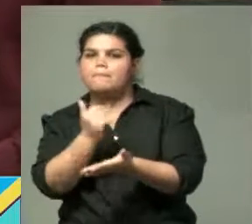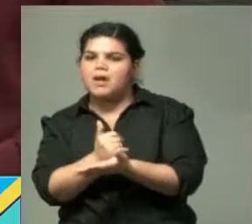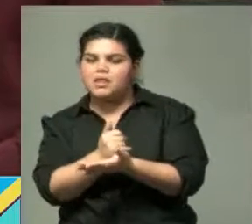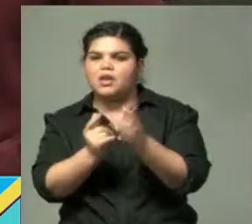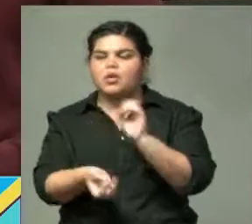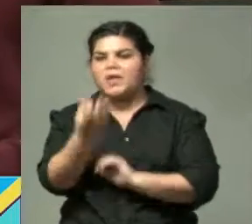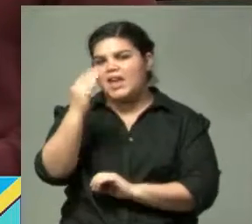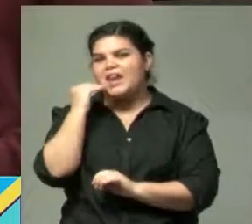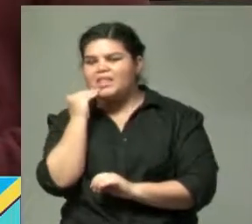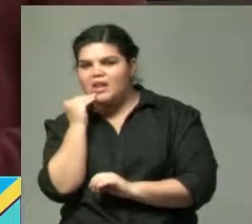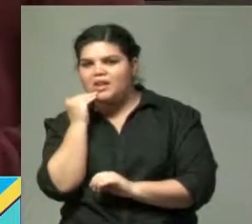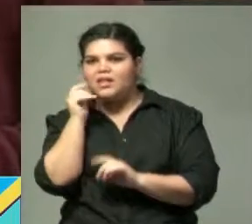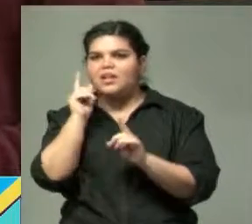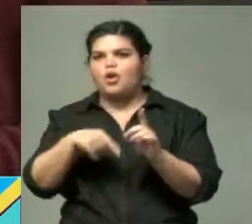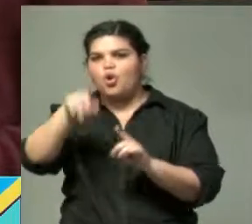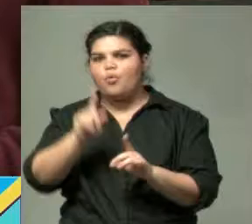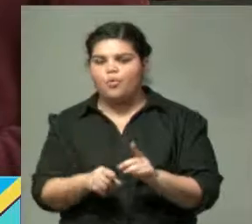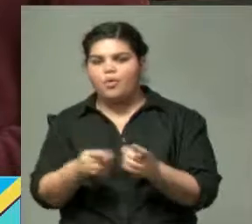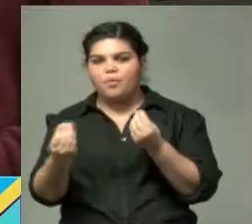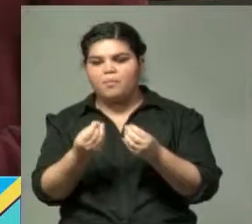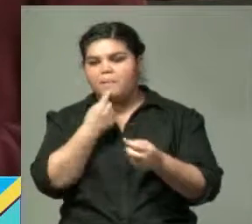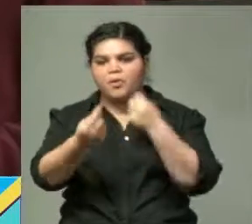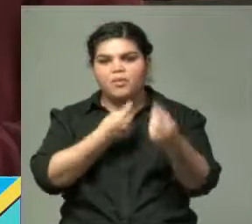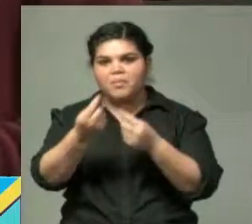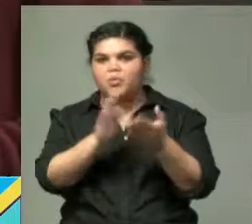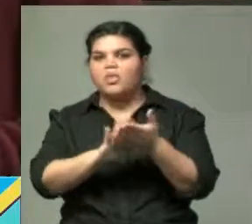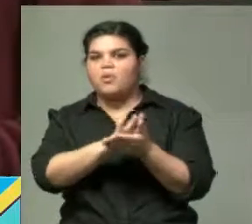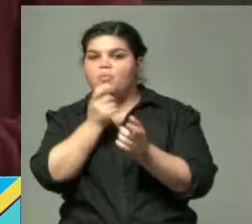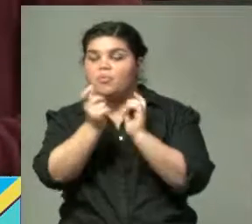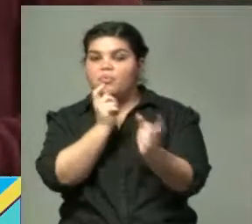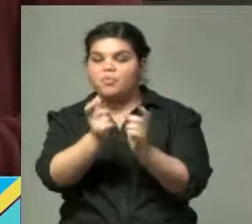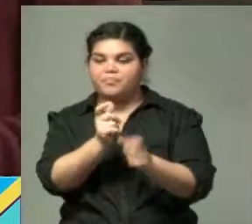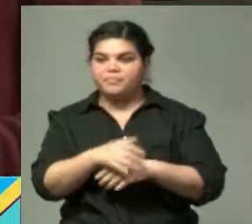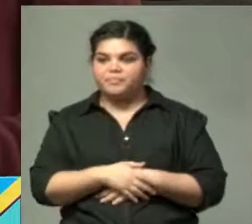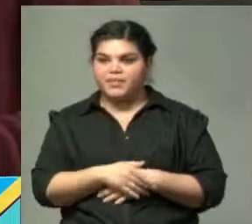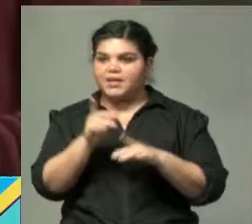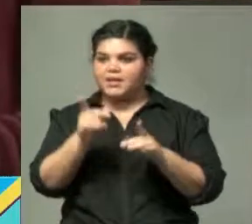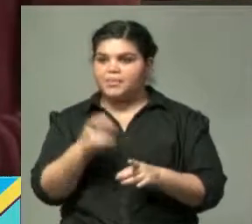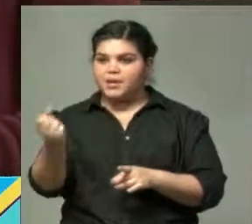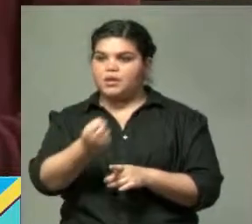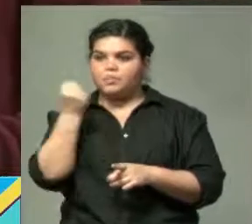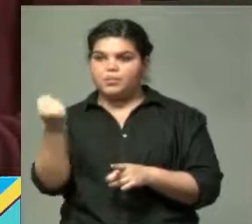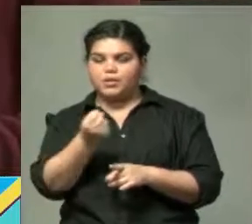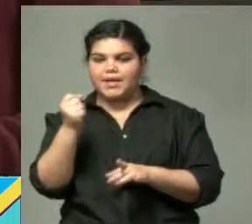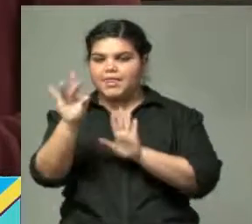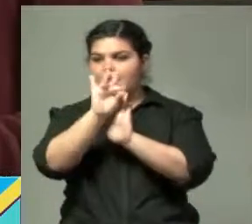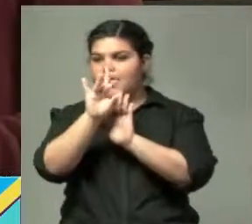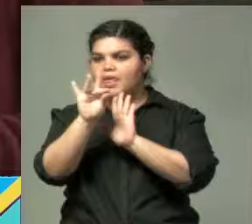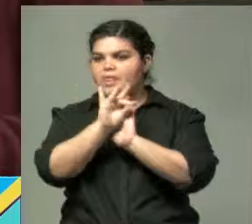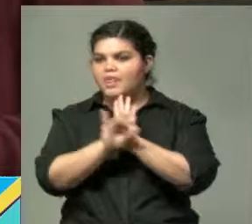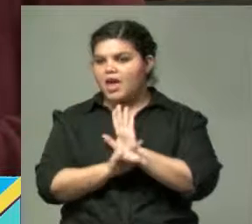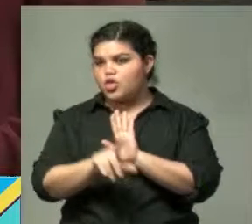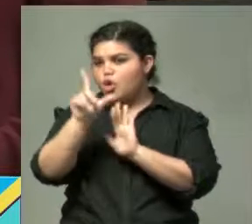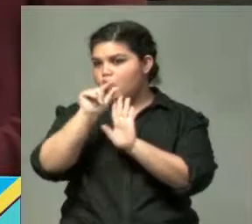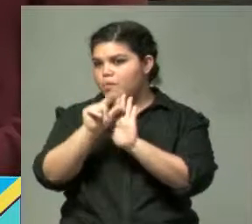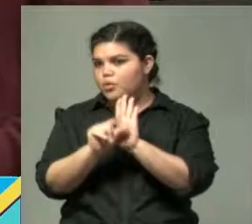tipo de preguntas vamos a tratar de ir resolviéndolas en el transcurso del programa. Bueno, también tener en cuenta que más allá de los datos numéricos,